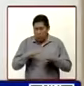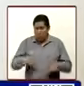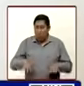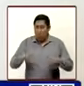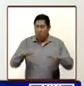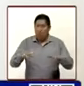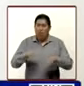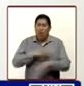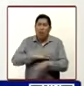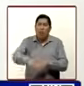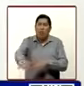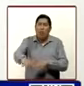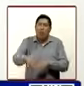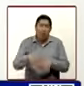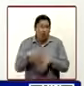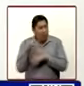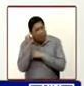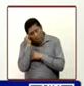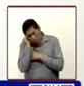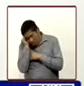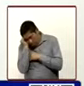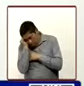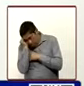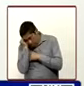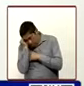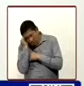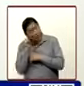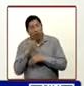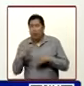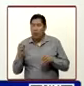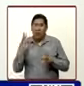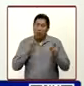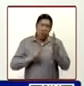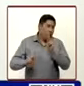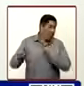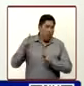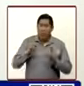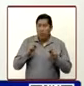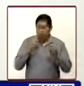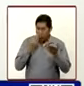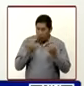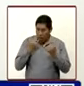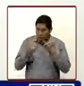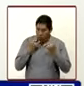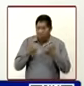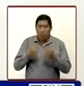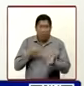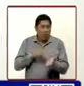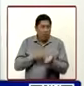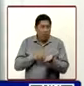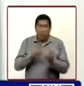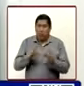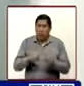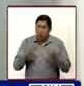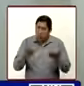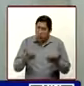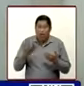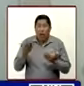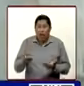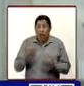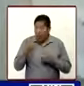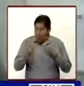el panorama que se puede tener a esta hora y realmente es preocupante. No tenemos informe médico porque están en